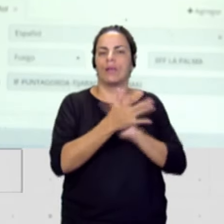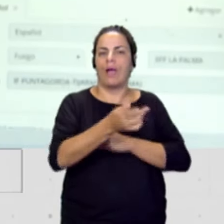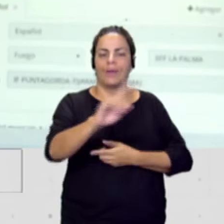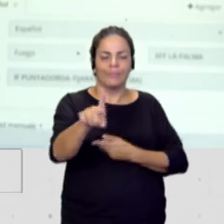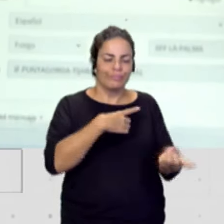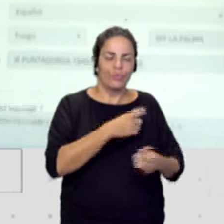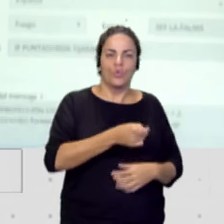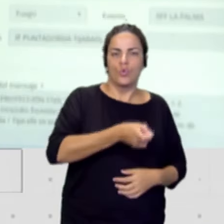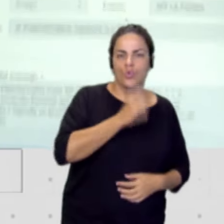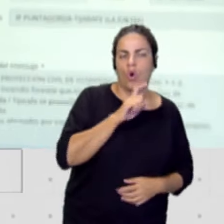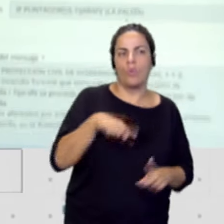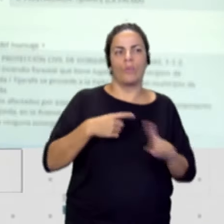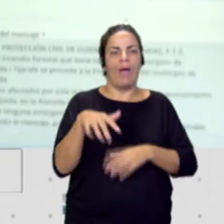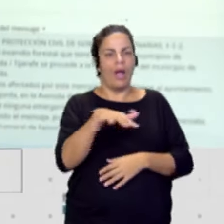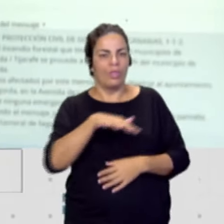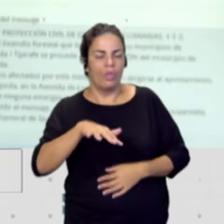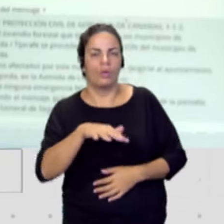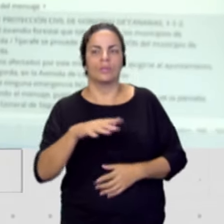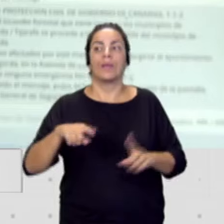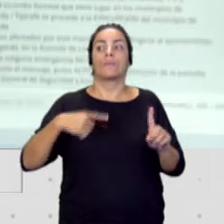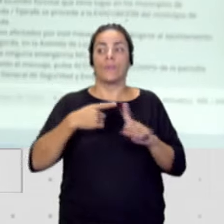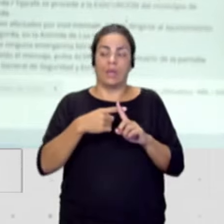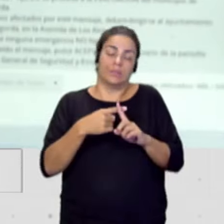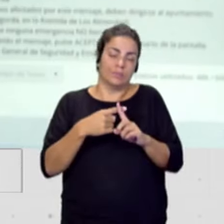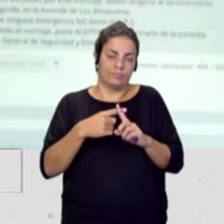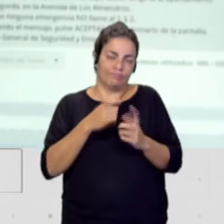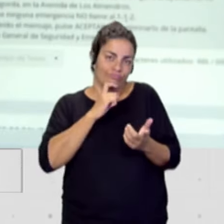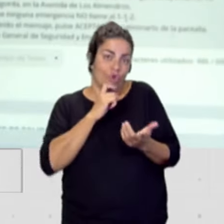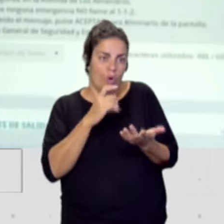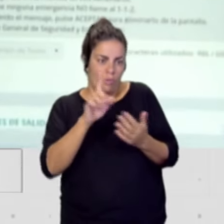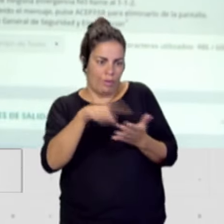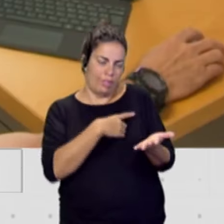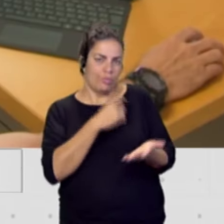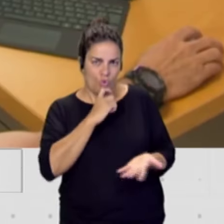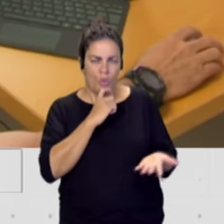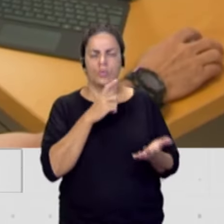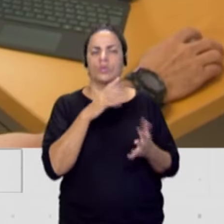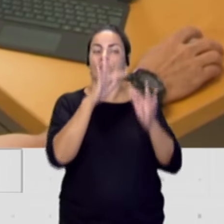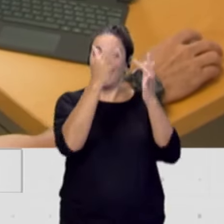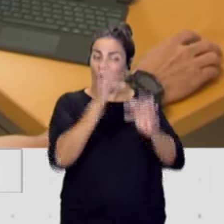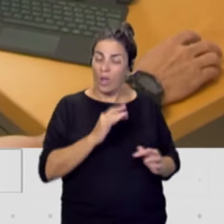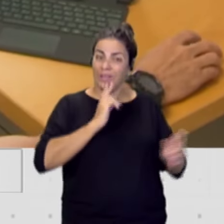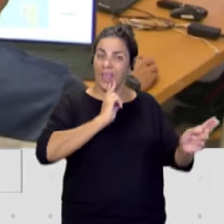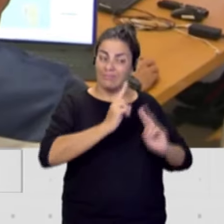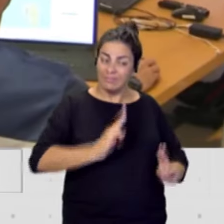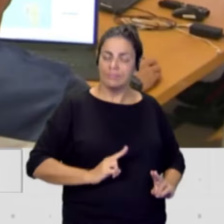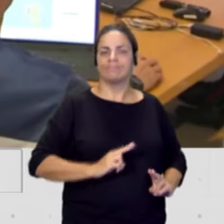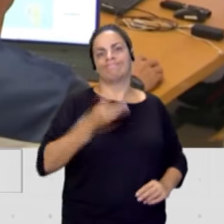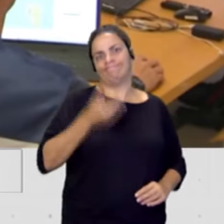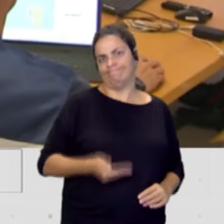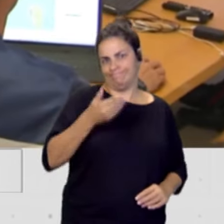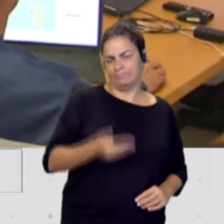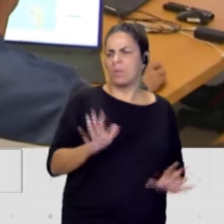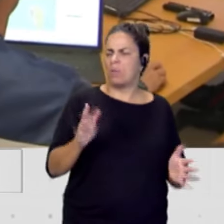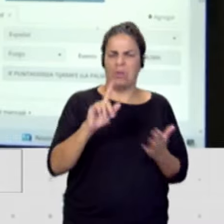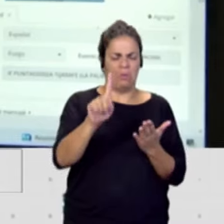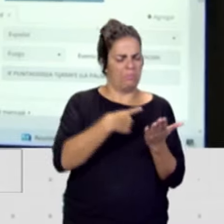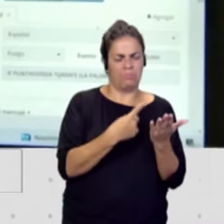en qué circunstancias y sobre todo de qué manera, ¿no? Y es muy importante cumplimentar esta encuesta. Pero ya le digo, es un mensaje muy básico